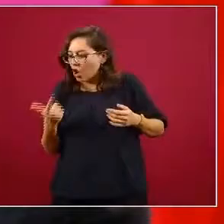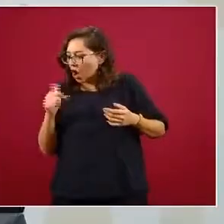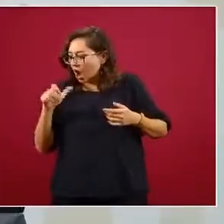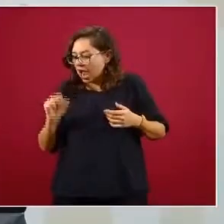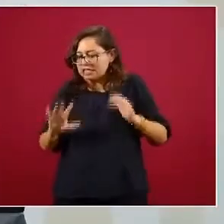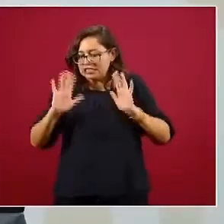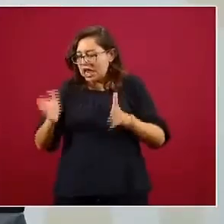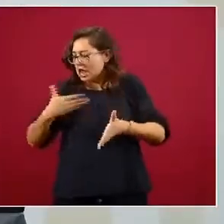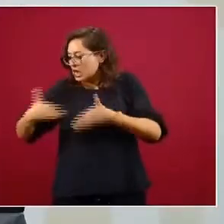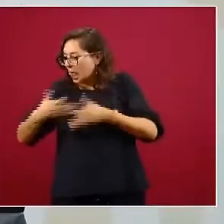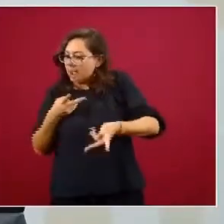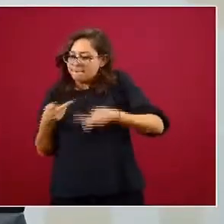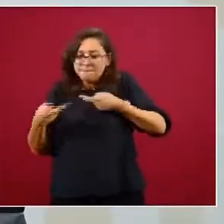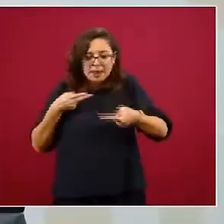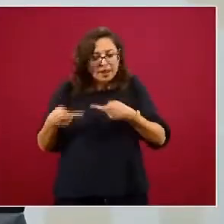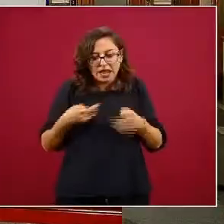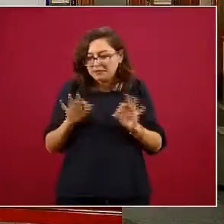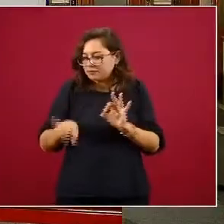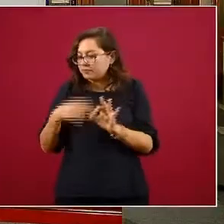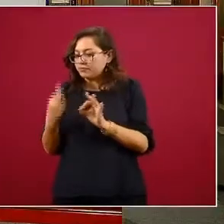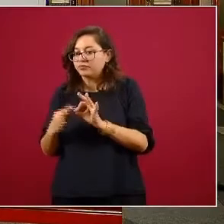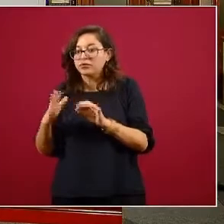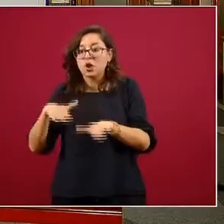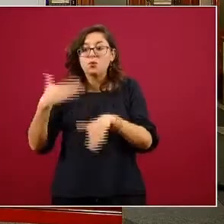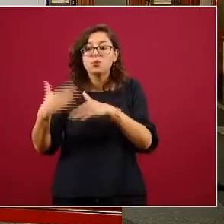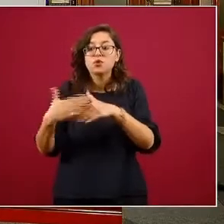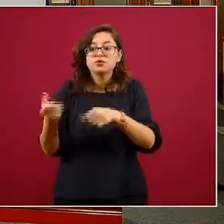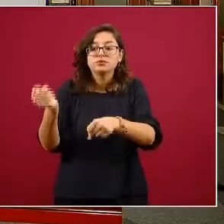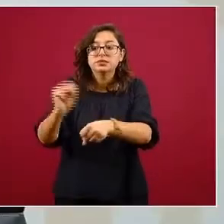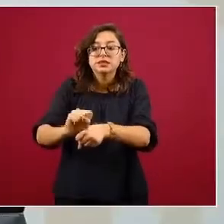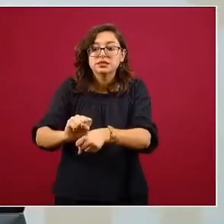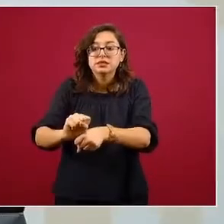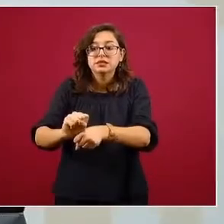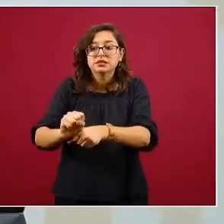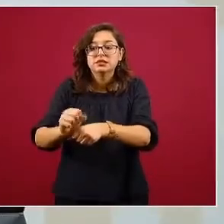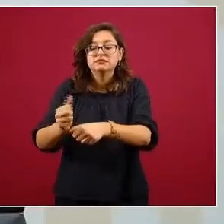prendió la estufa, XY. Y a la semana siguiente resulta